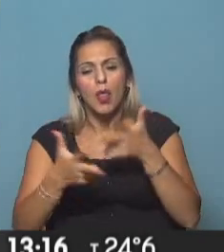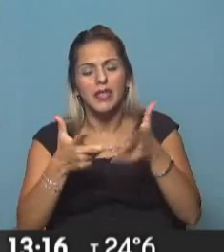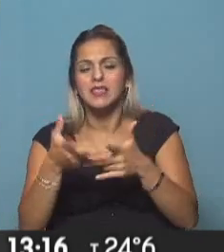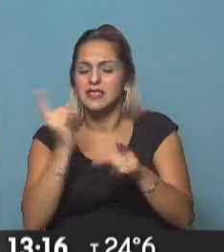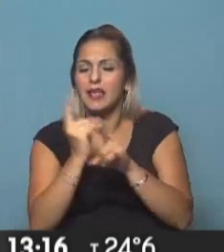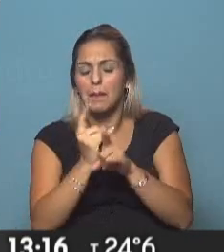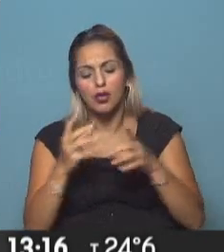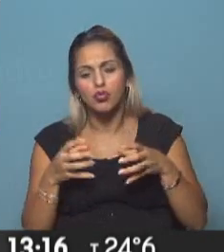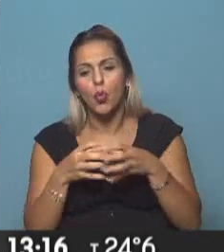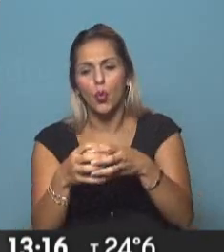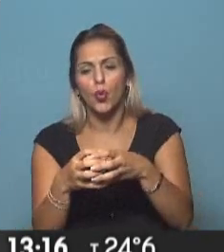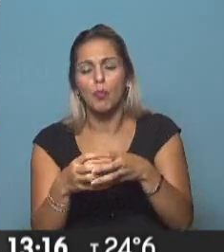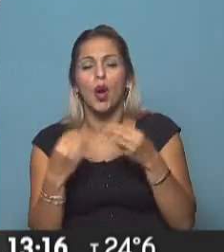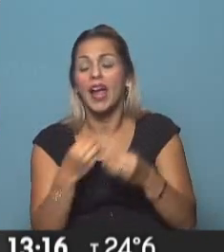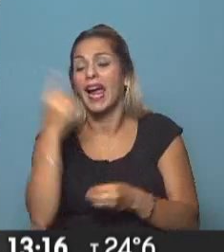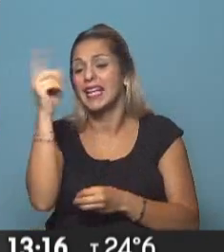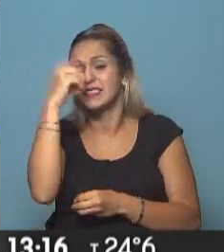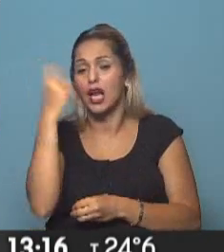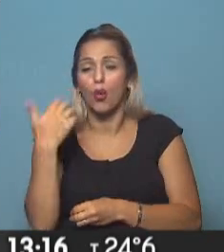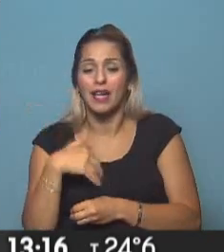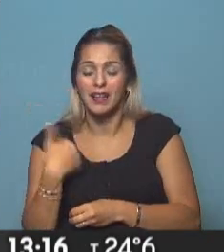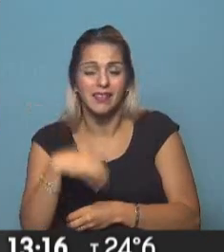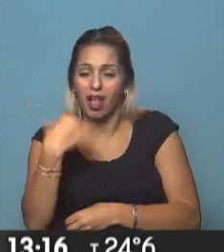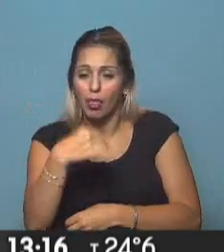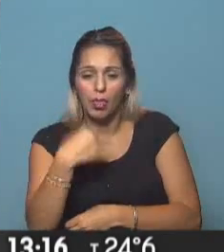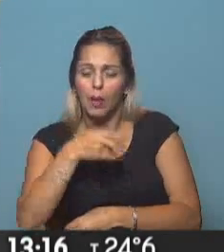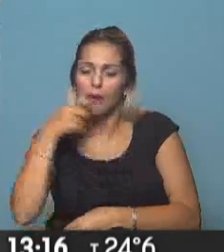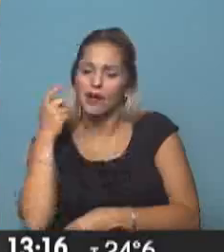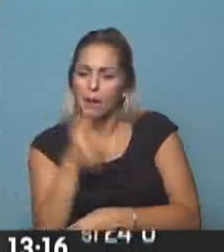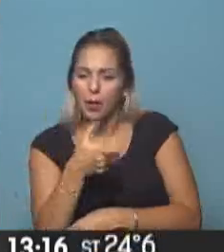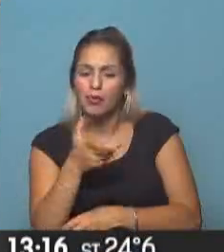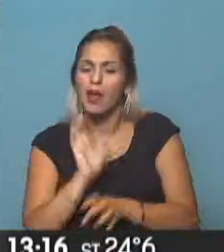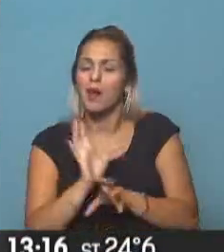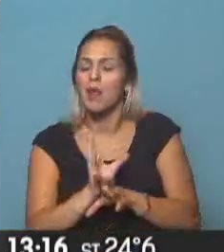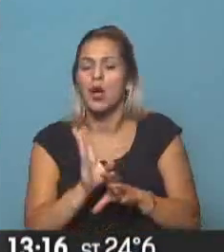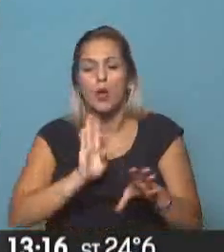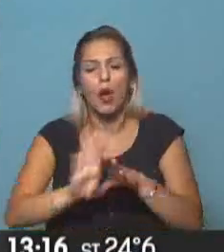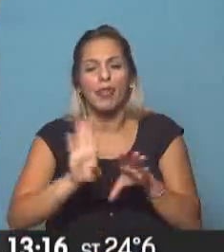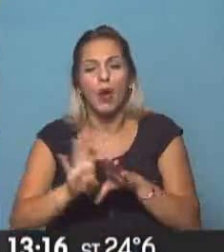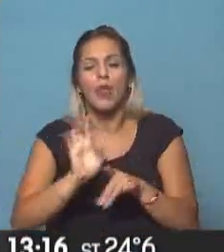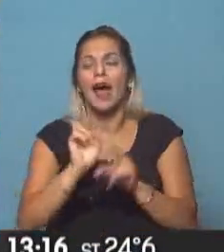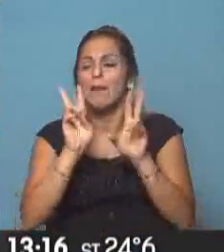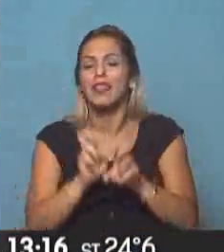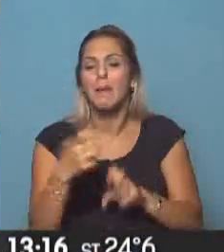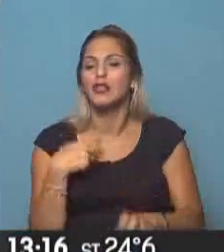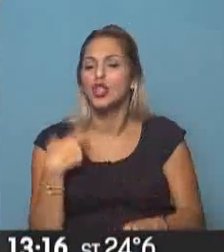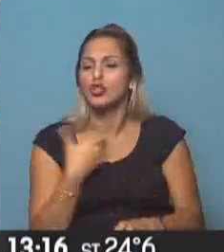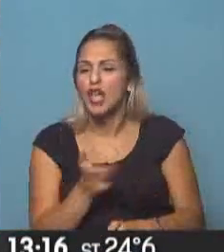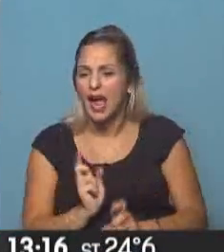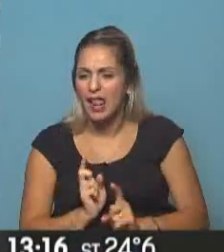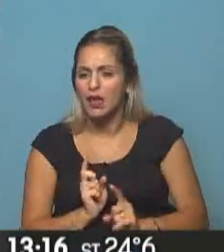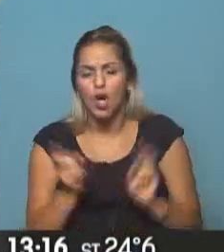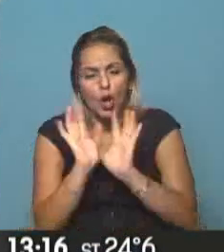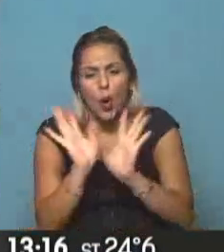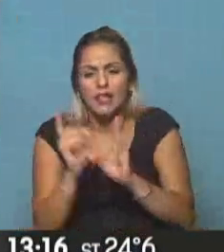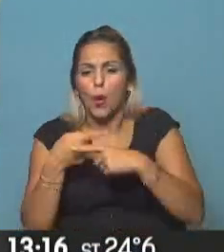este grupo, ¿no? Que el Estado argentino tiene que responder las deudas, las grandes deudas sociales que tiene, que no tiene que ver con una coyuntura